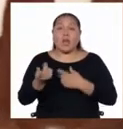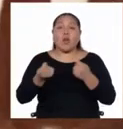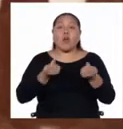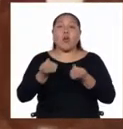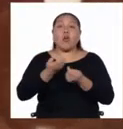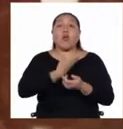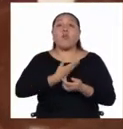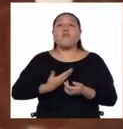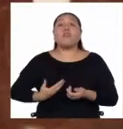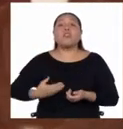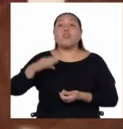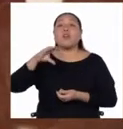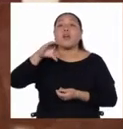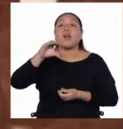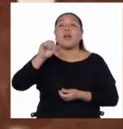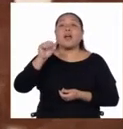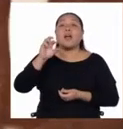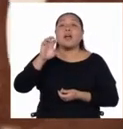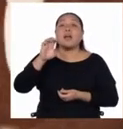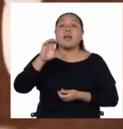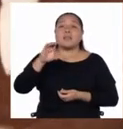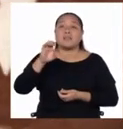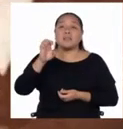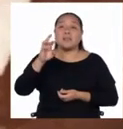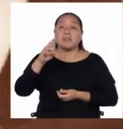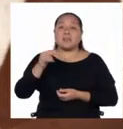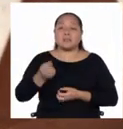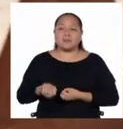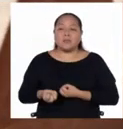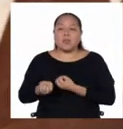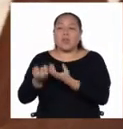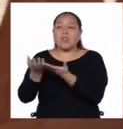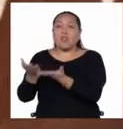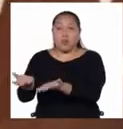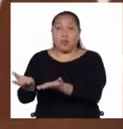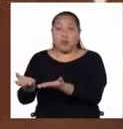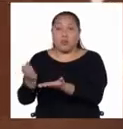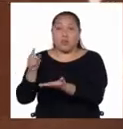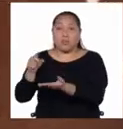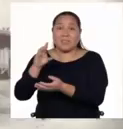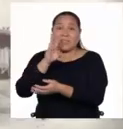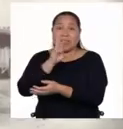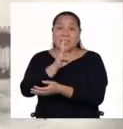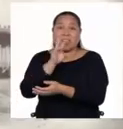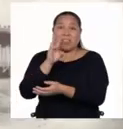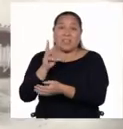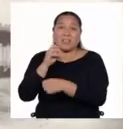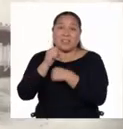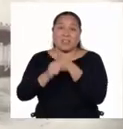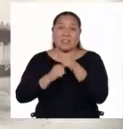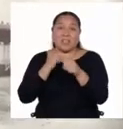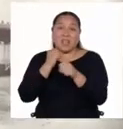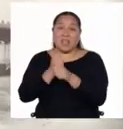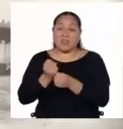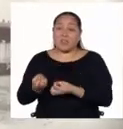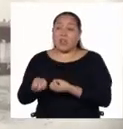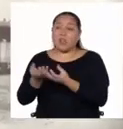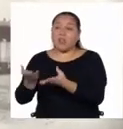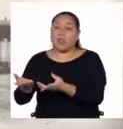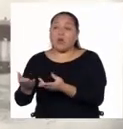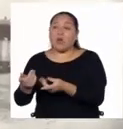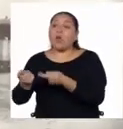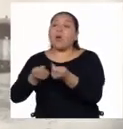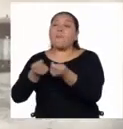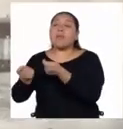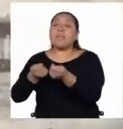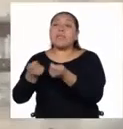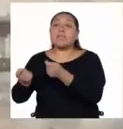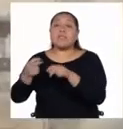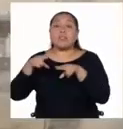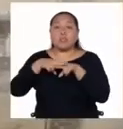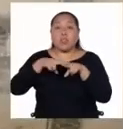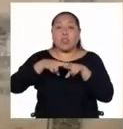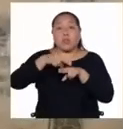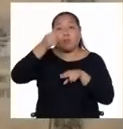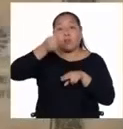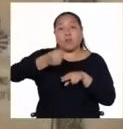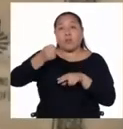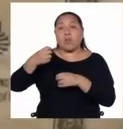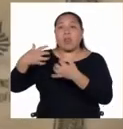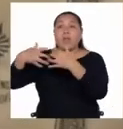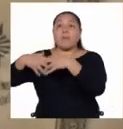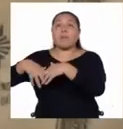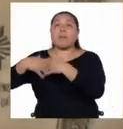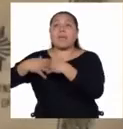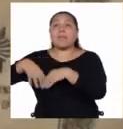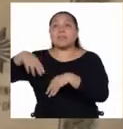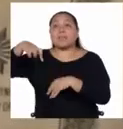por 66 años la administración de los ferrocarriles a la empresa Peruvian Corporation. Y a